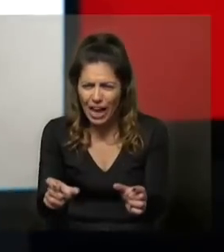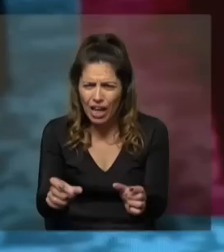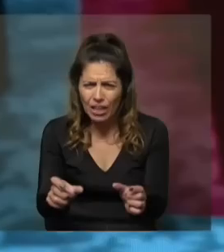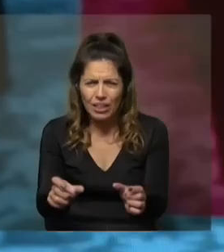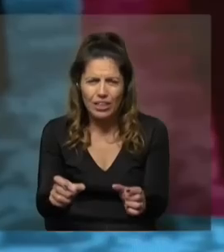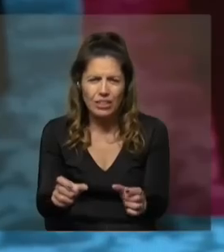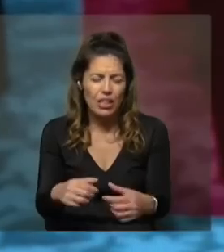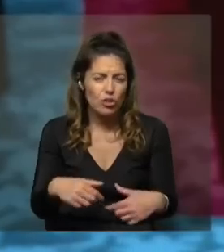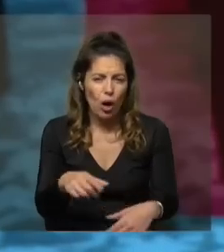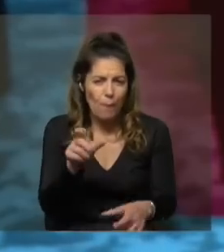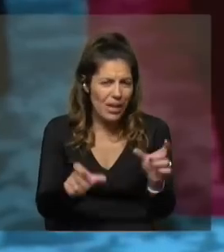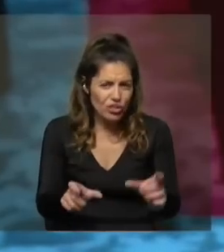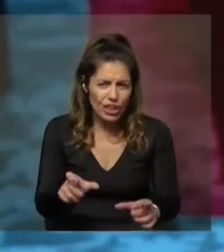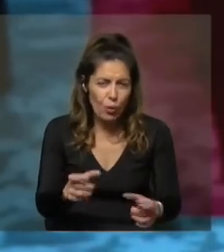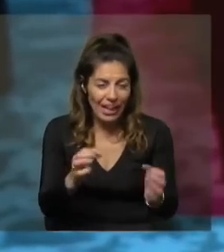literalmente